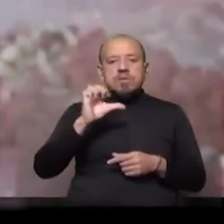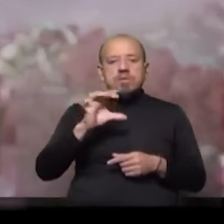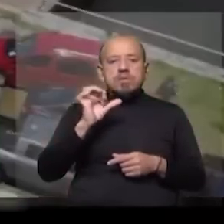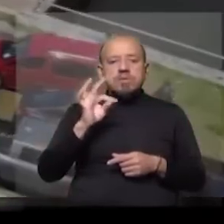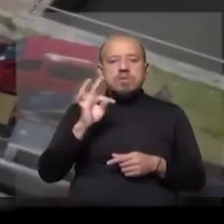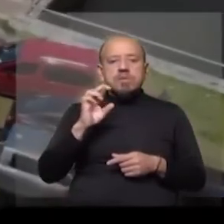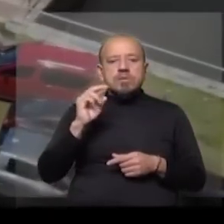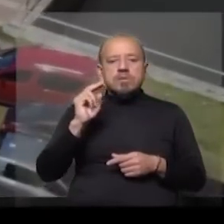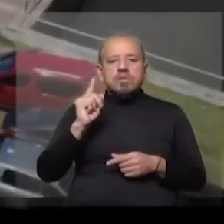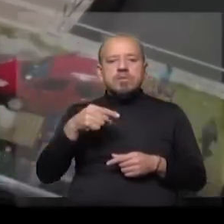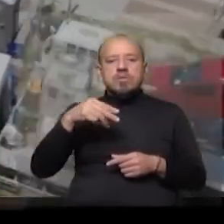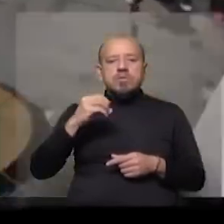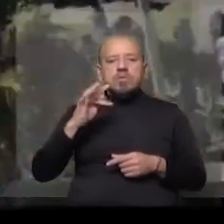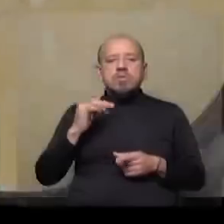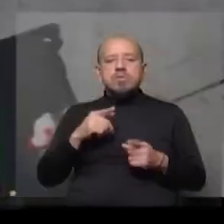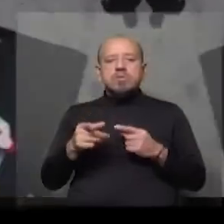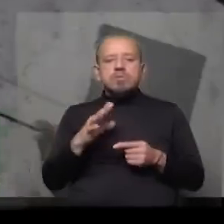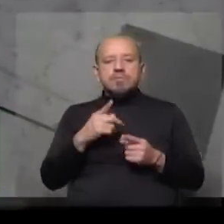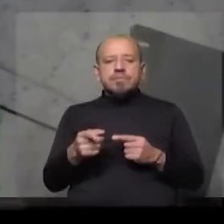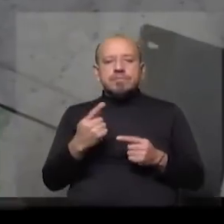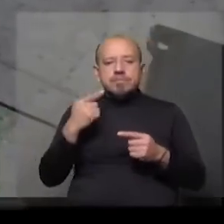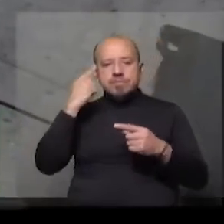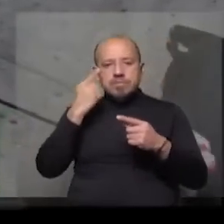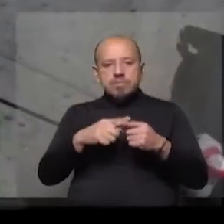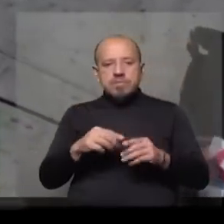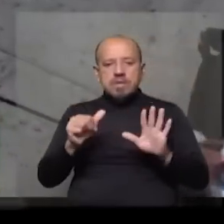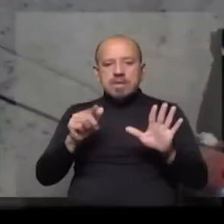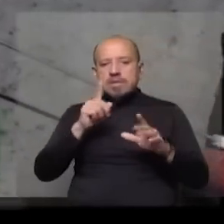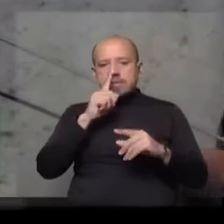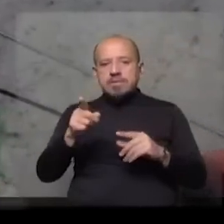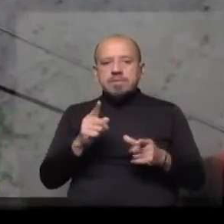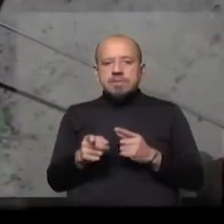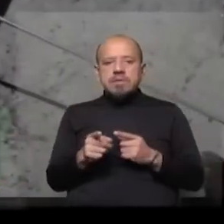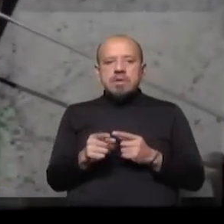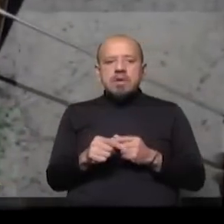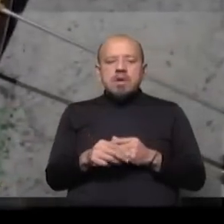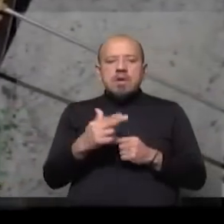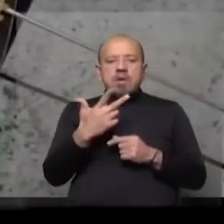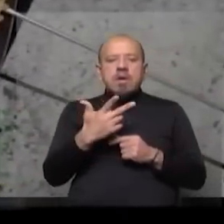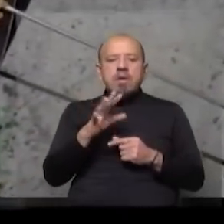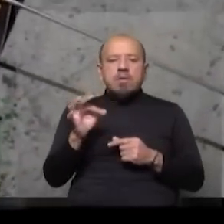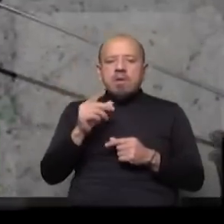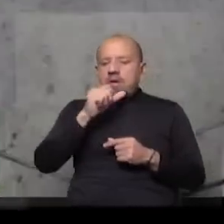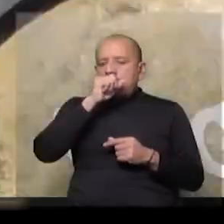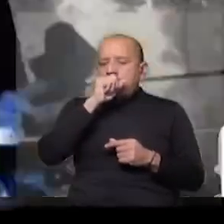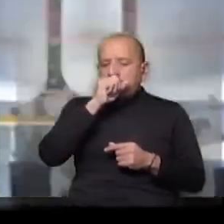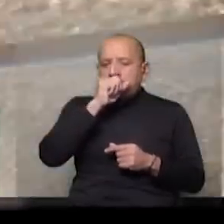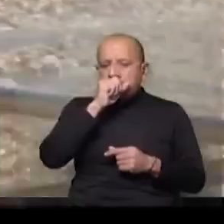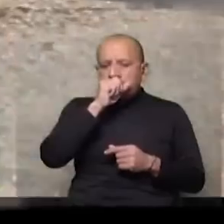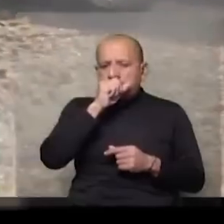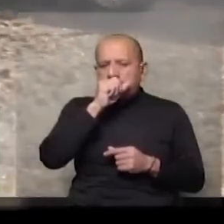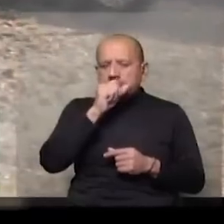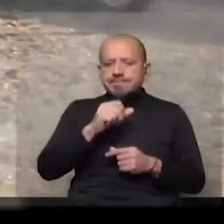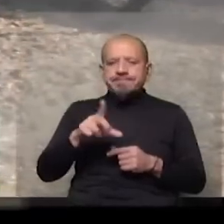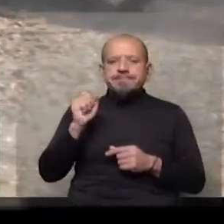chef Aldo cautero este año tenemos un objetivo de 6000 porciones a 350 pesos las cuales se pueden comprar en